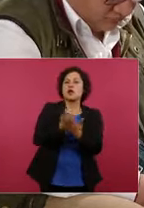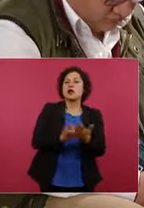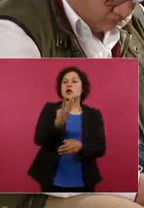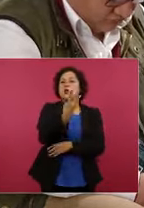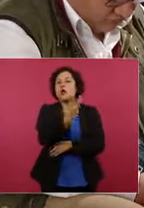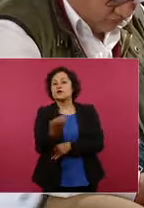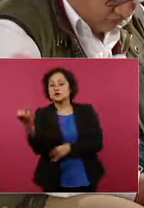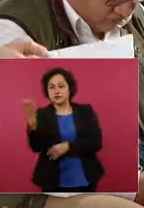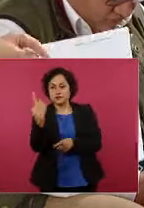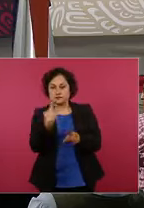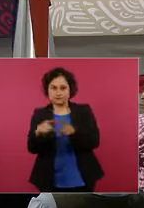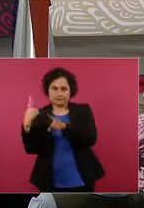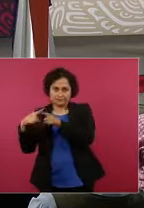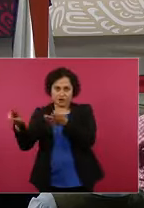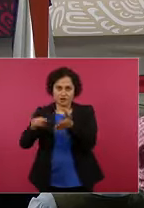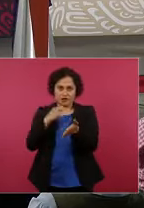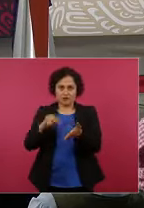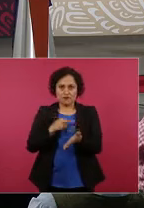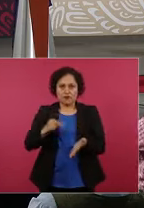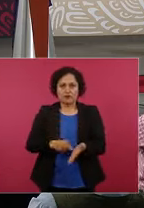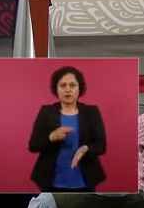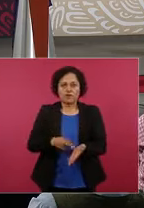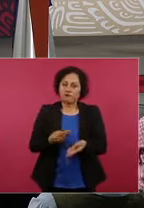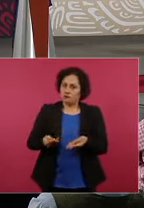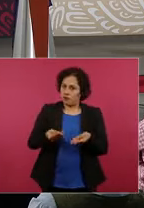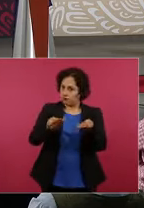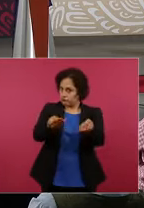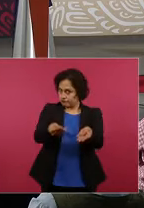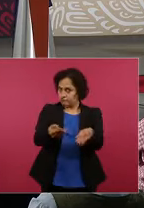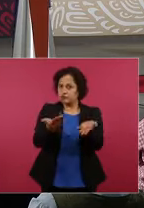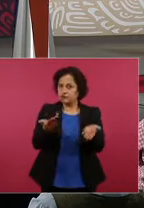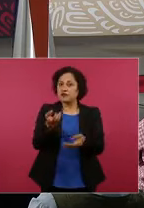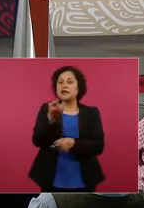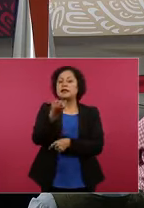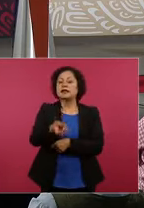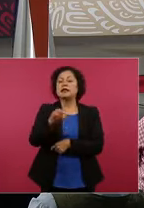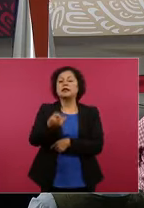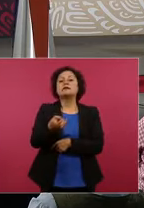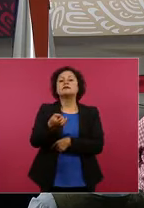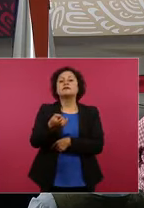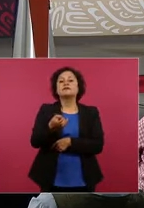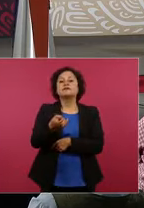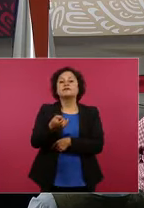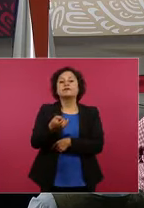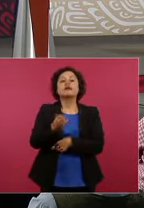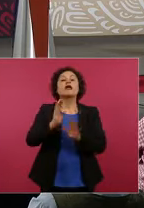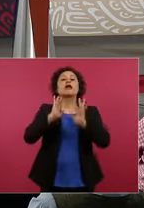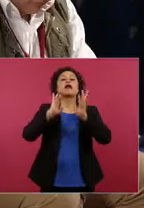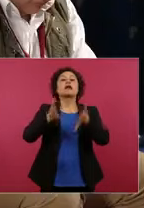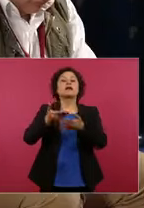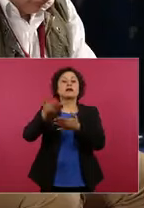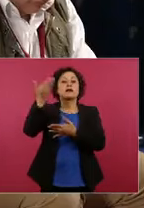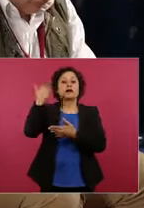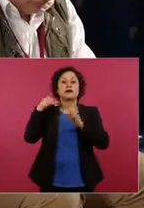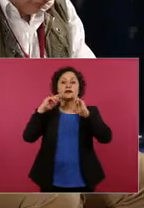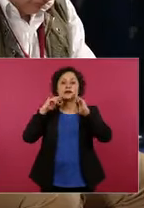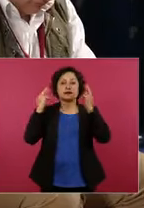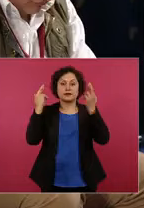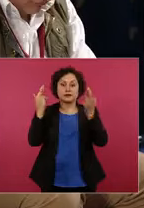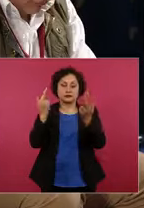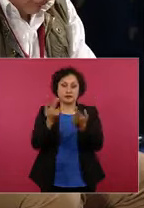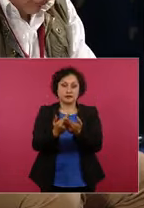están, y más aparte que se han reunido en este momento en la plataforma más de